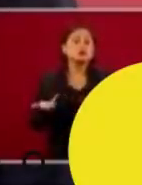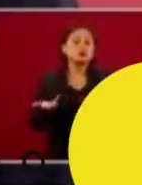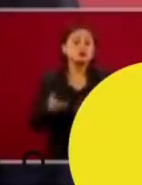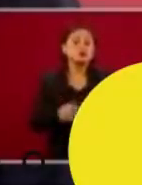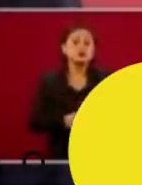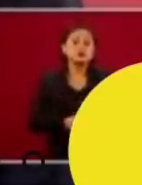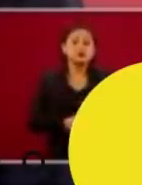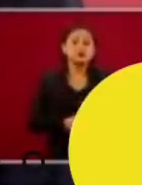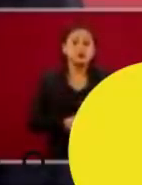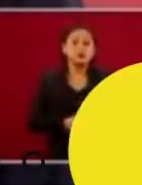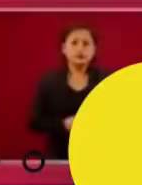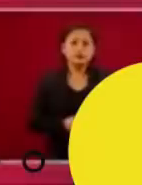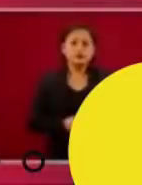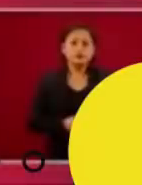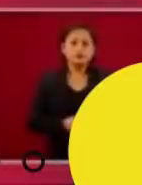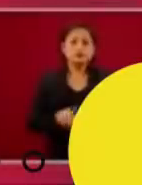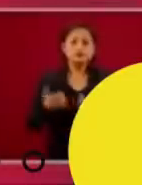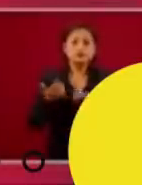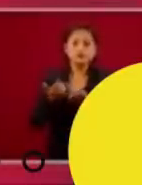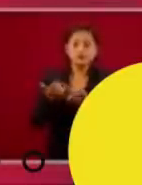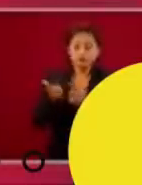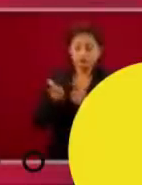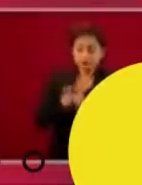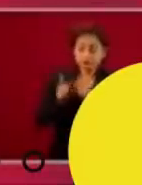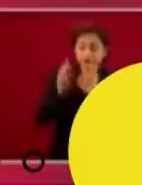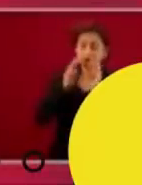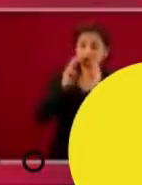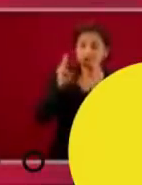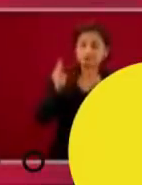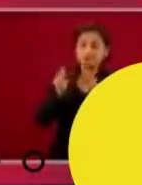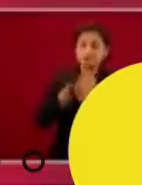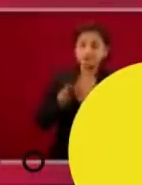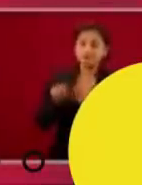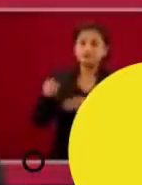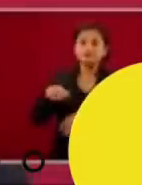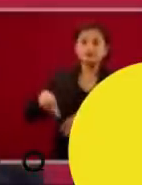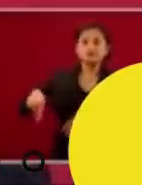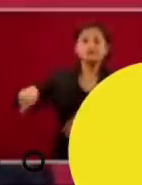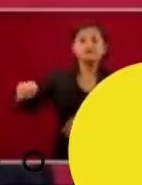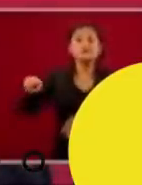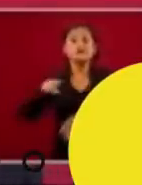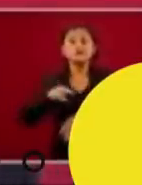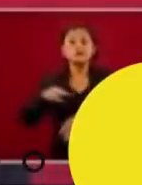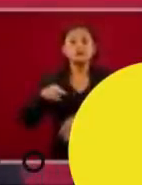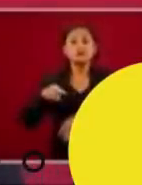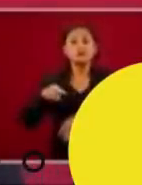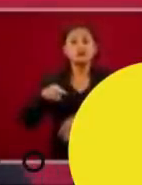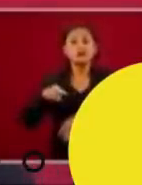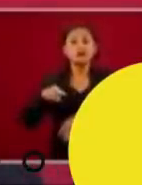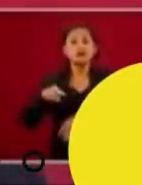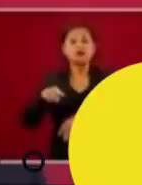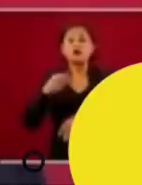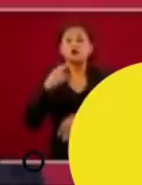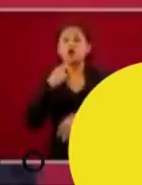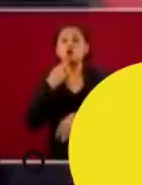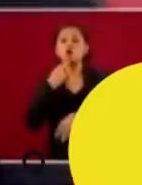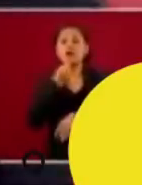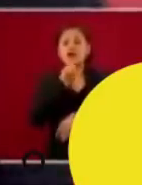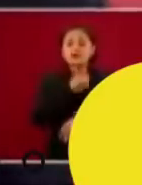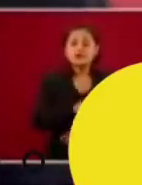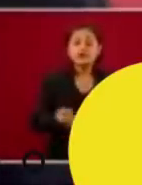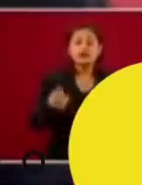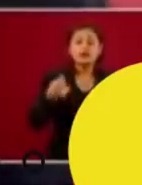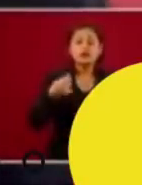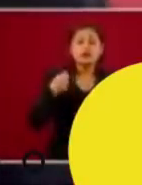para quitarle a la delincuencia organizada la posibilidad de que usen a niños y que usen